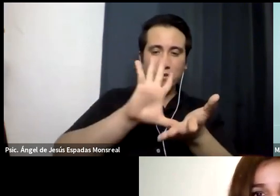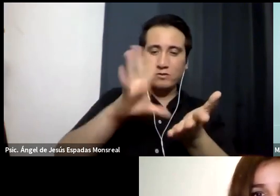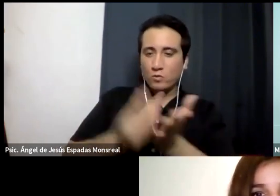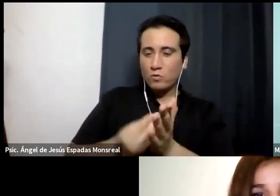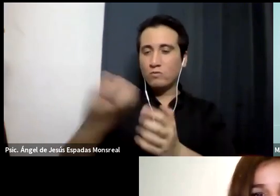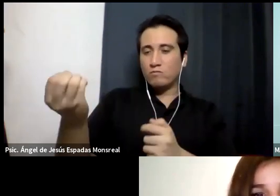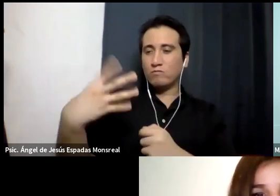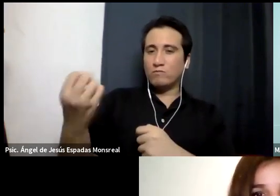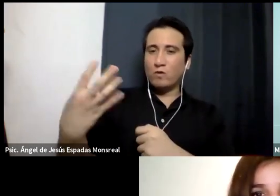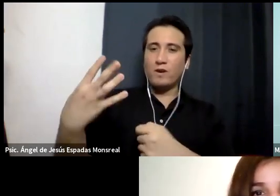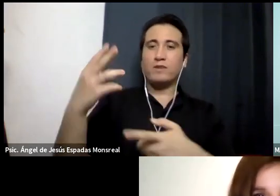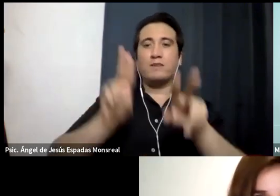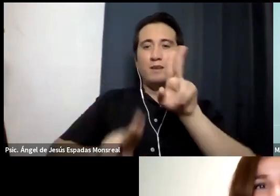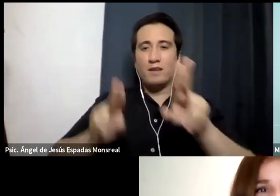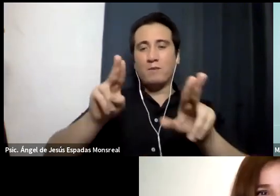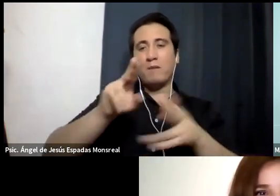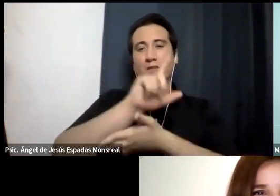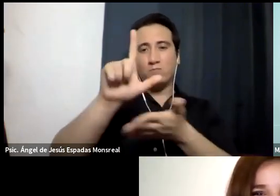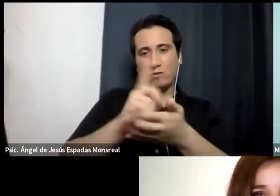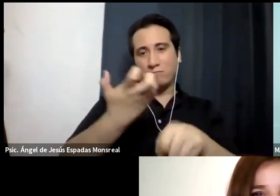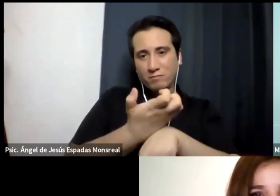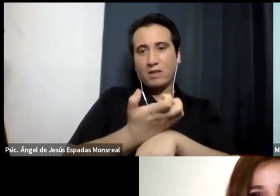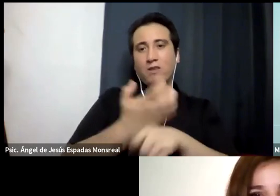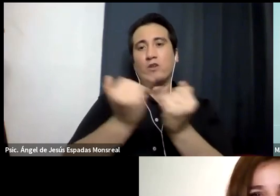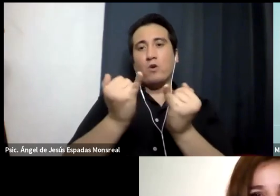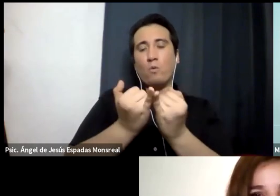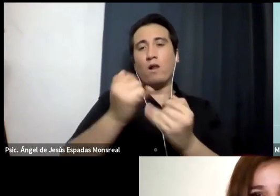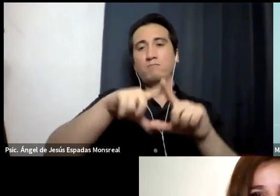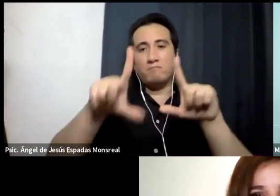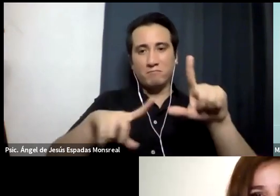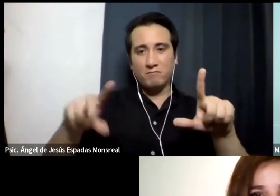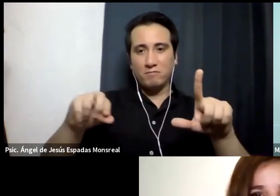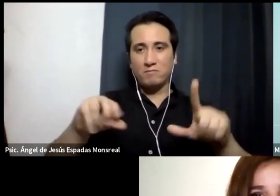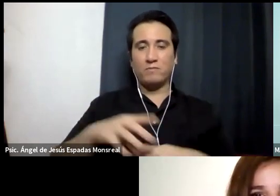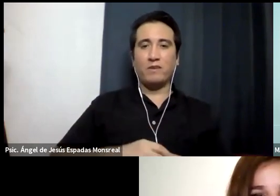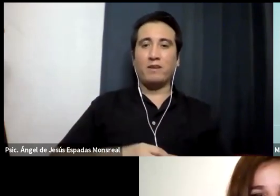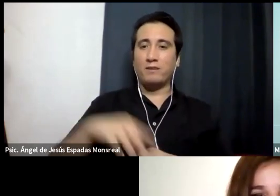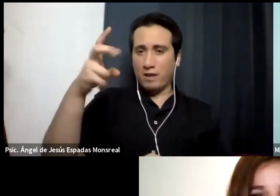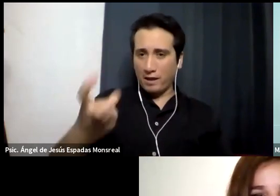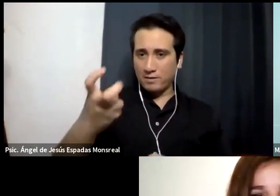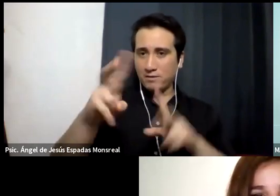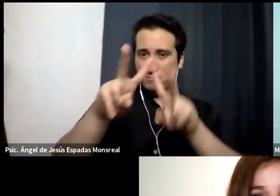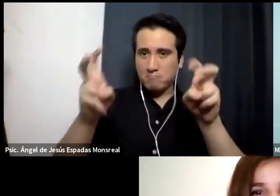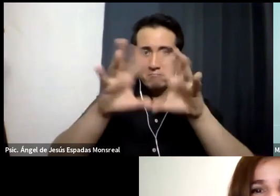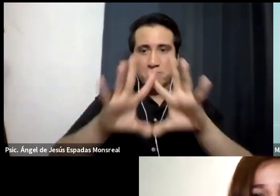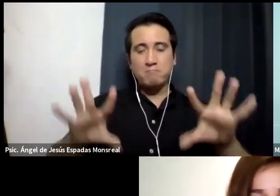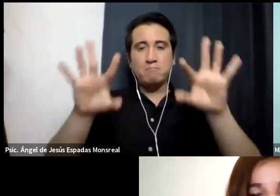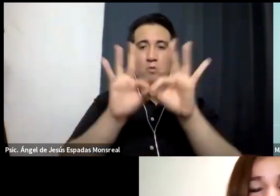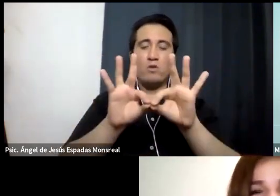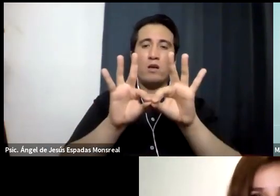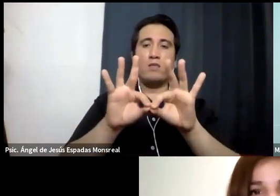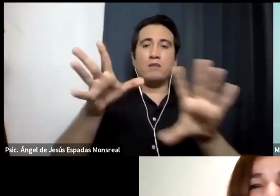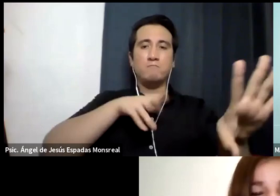conferencias a nivel local y a nivel nacional. Hoy más que nunca, este tema es relevante por la pandemia,